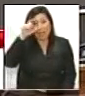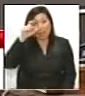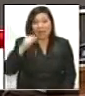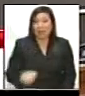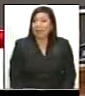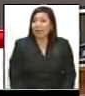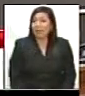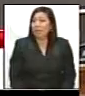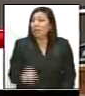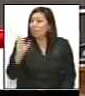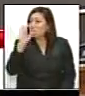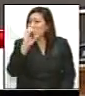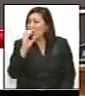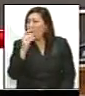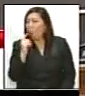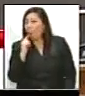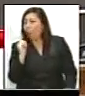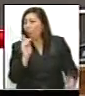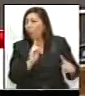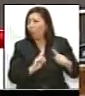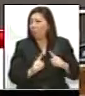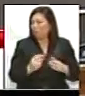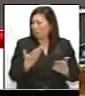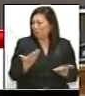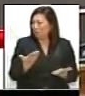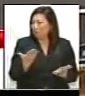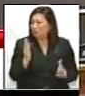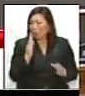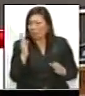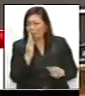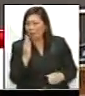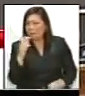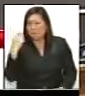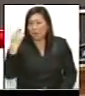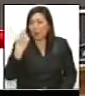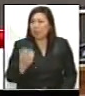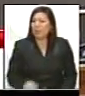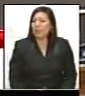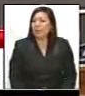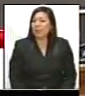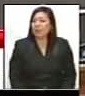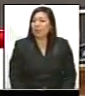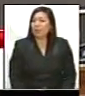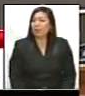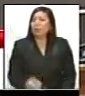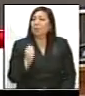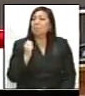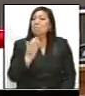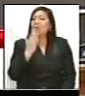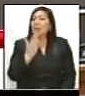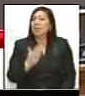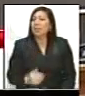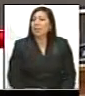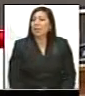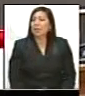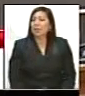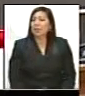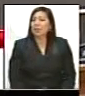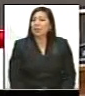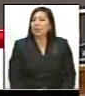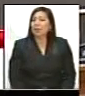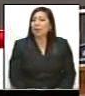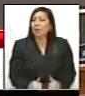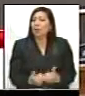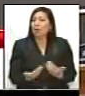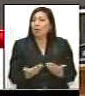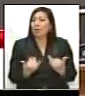que solamente está buscando, ya no le llamemos persecución política, sino un autoritarismo, con